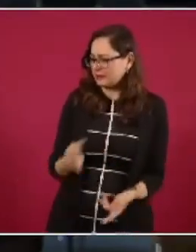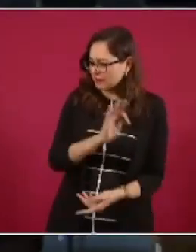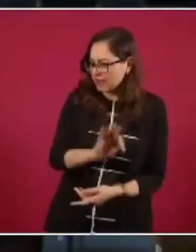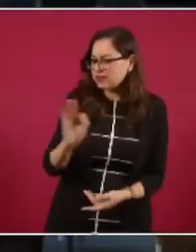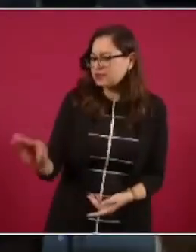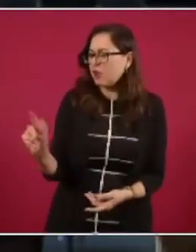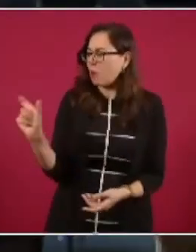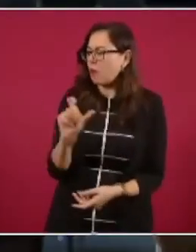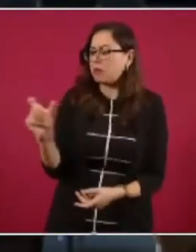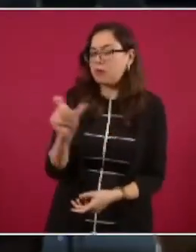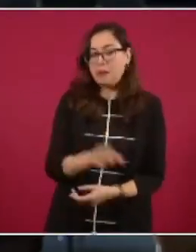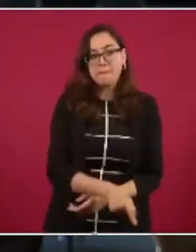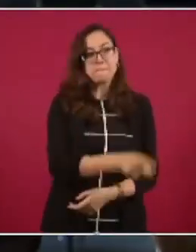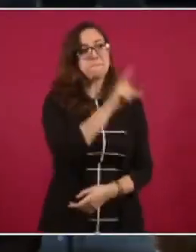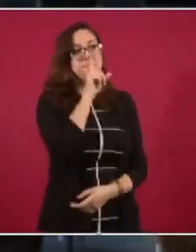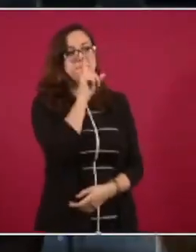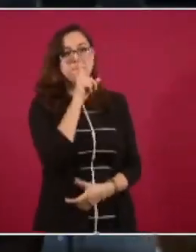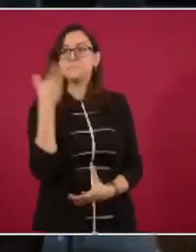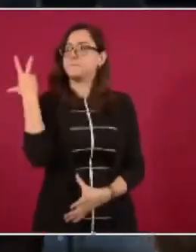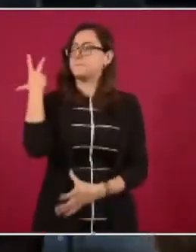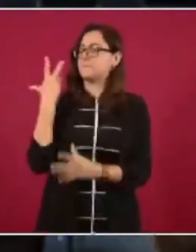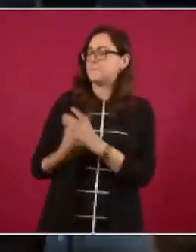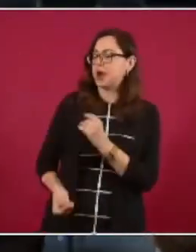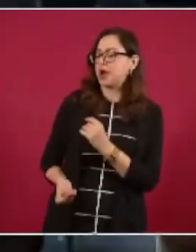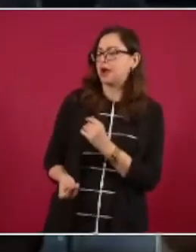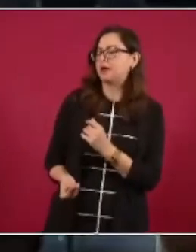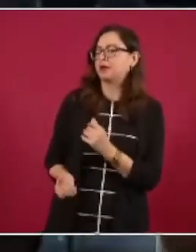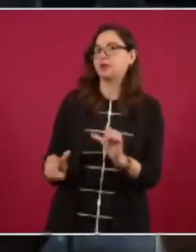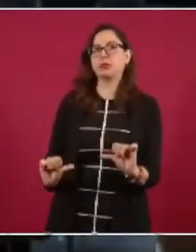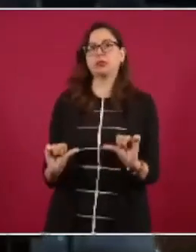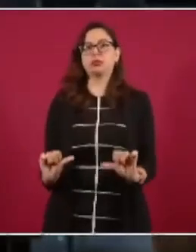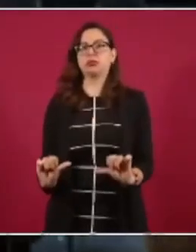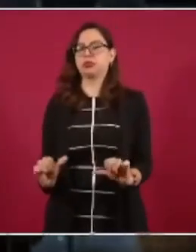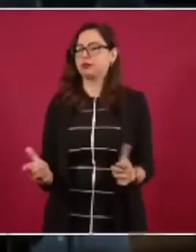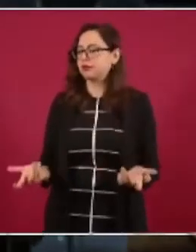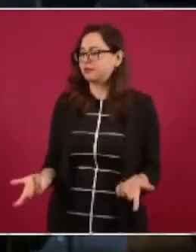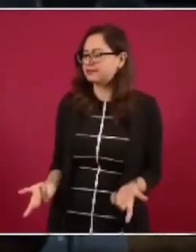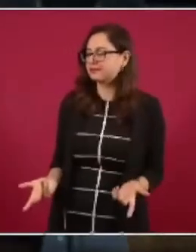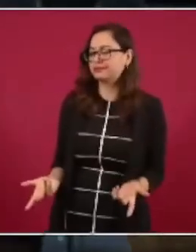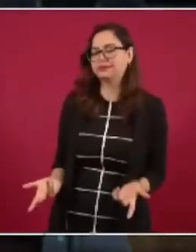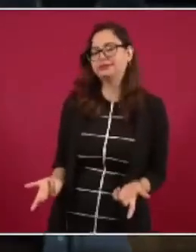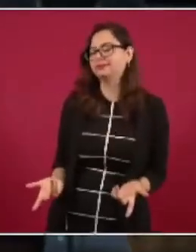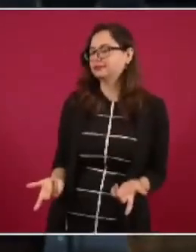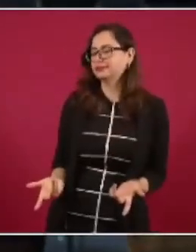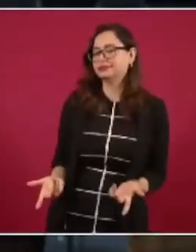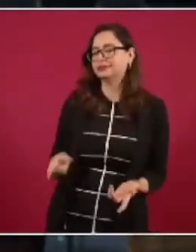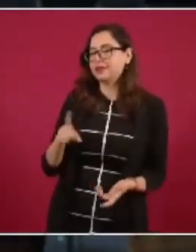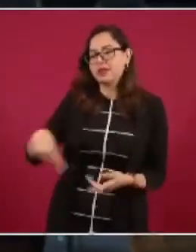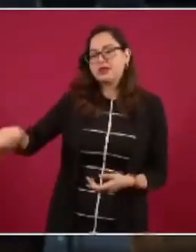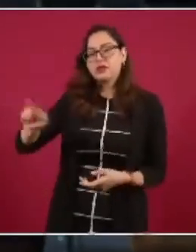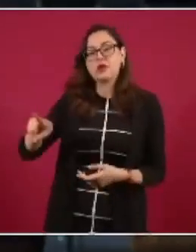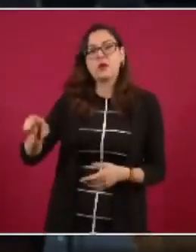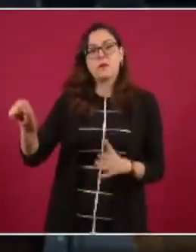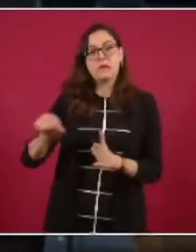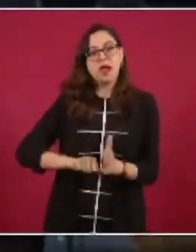Pero este punto es muy importante porque plantea el problema de la justicia en México, que es muy grave, es muy serio,